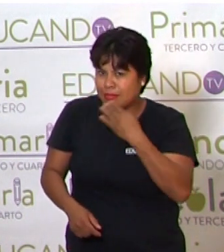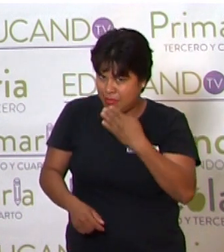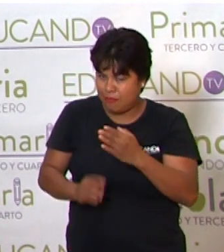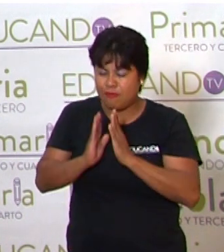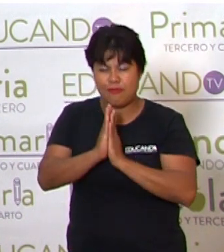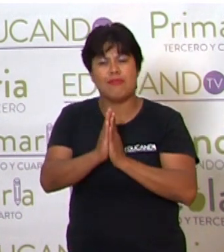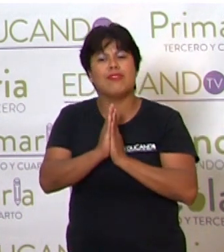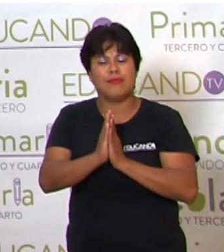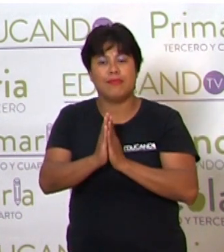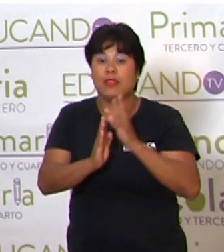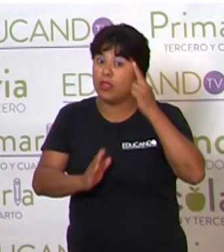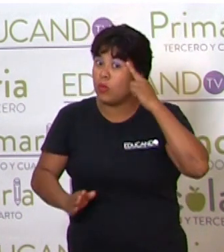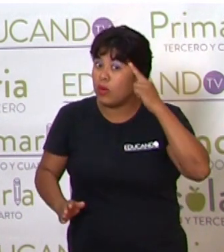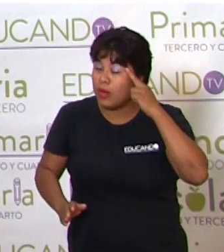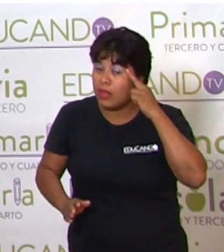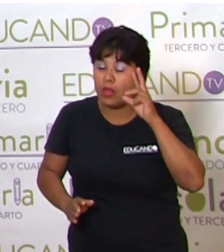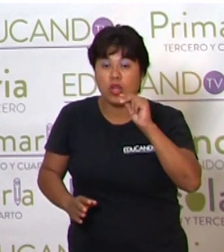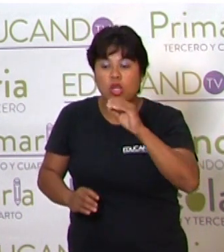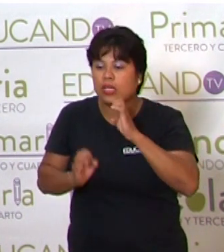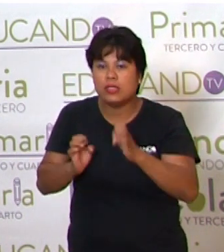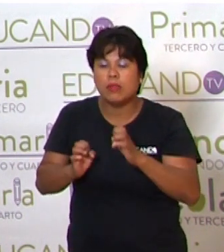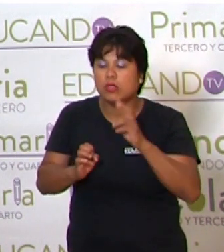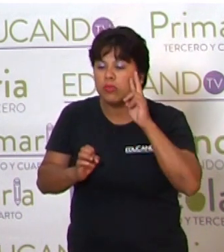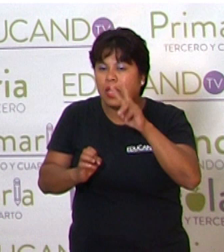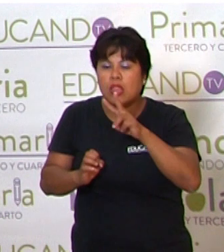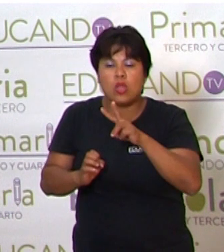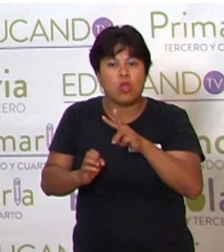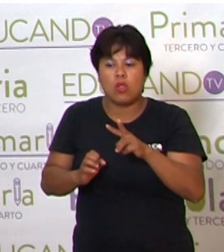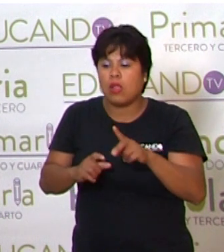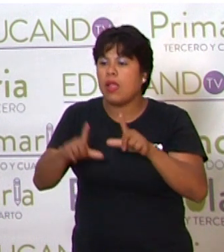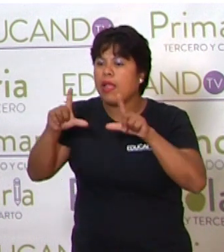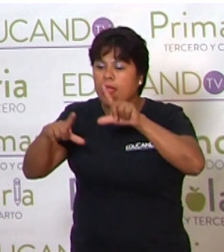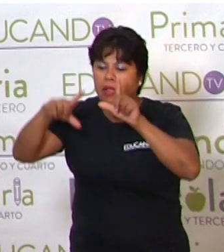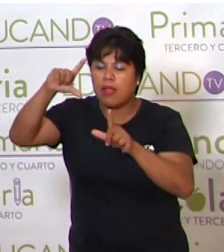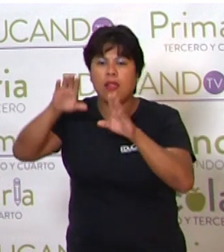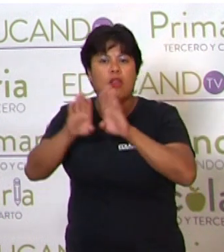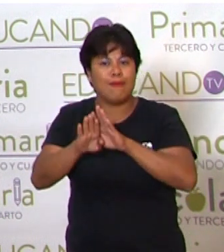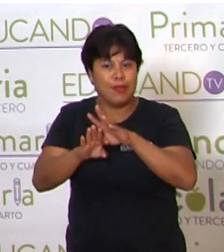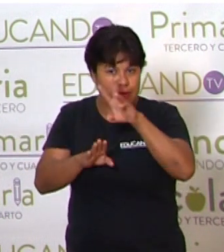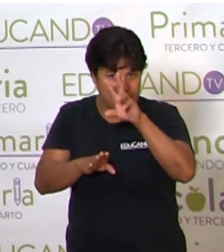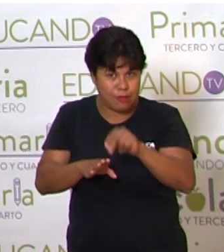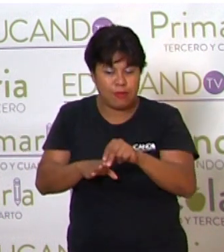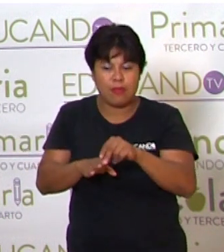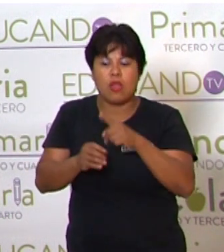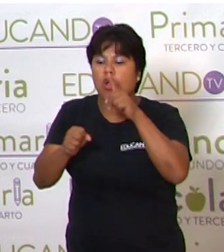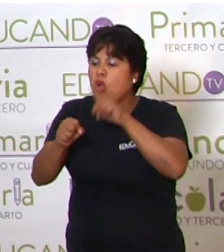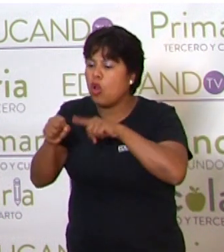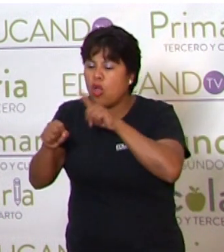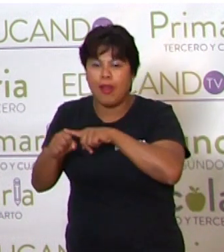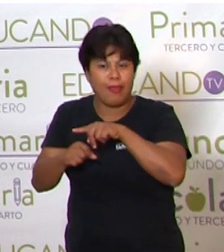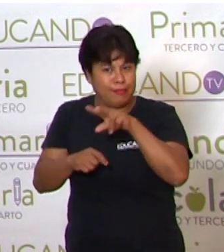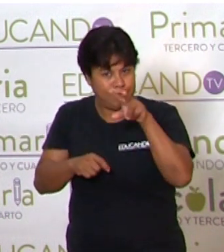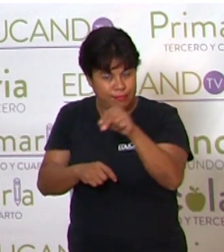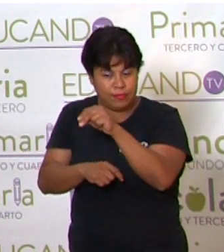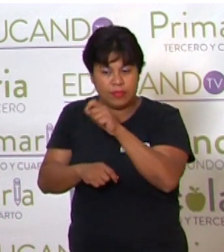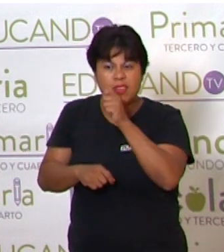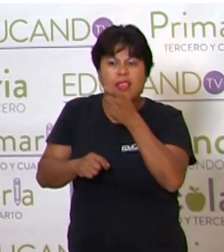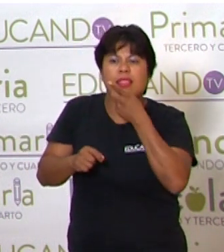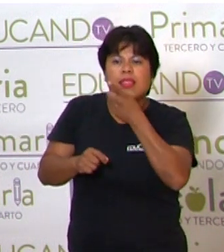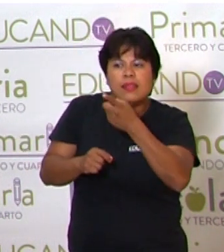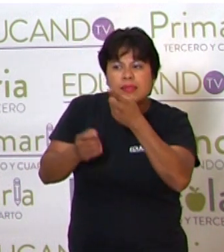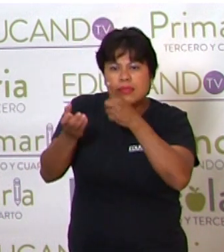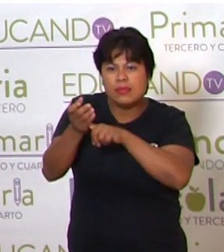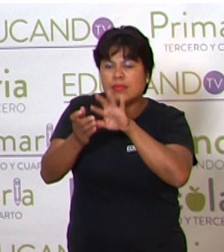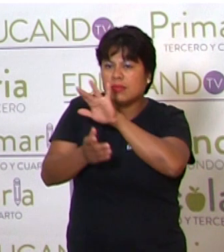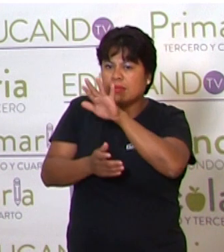favor. Acuérdense, no estamos analizando ni las formas ni los colores,